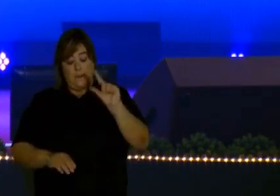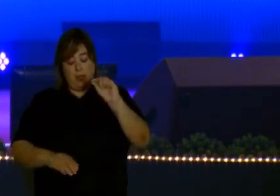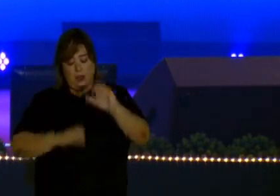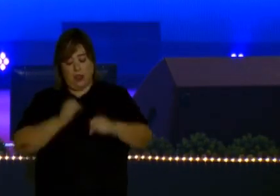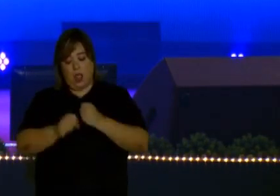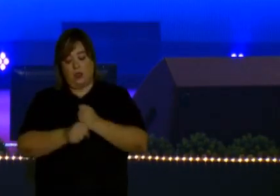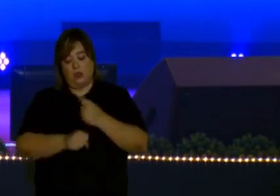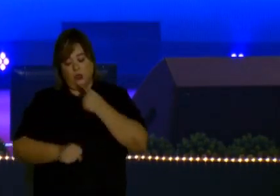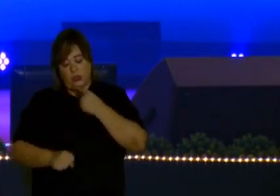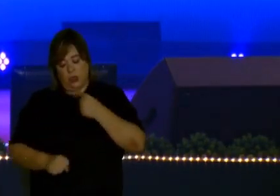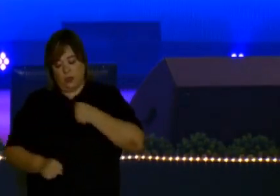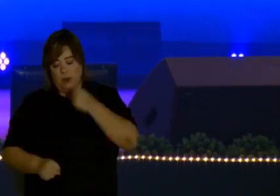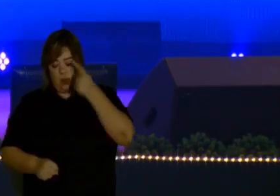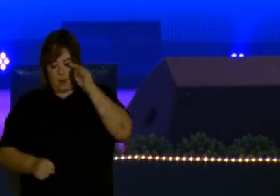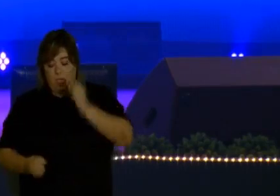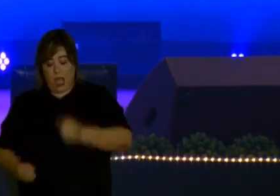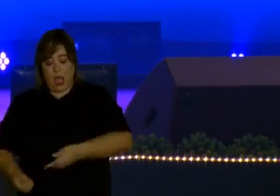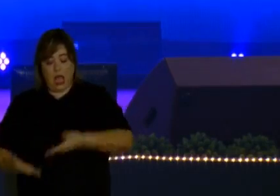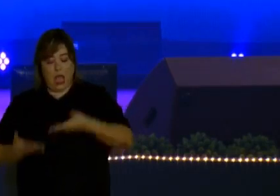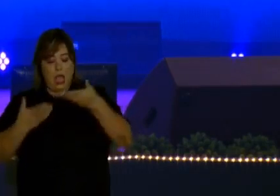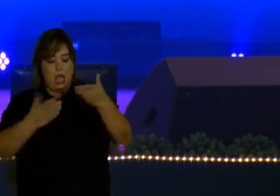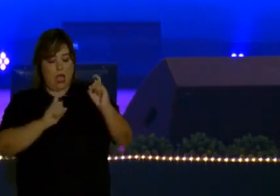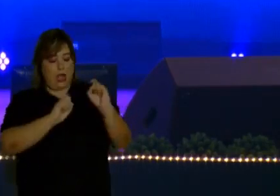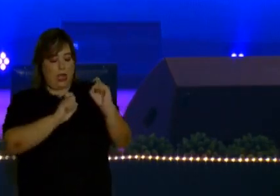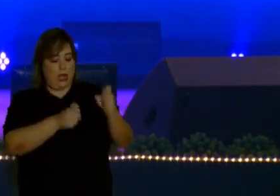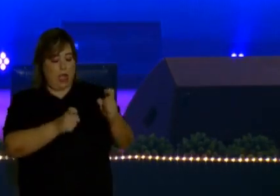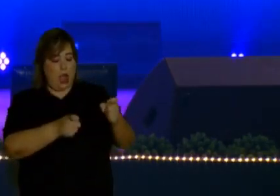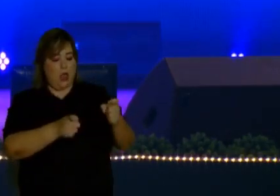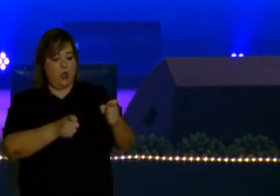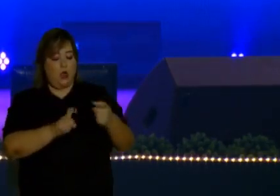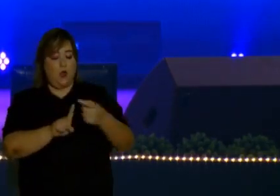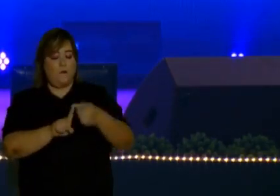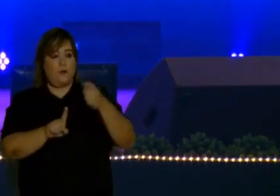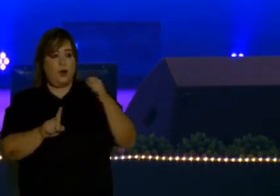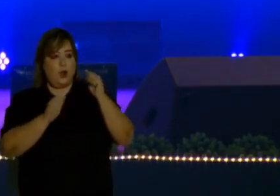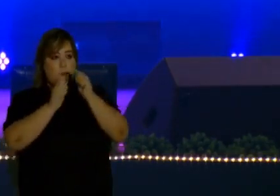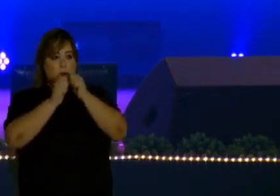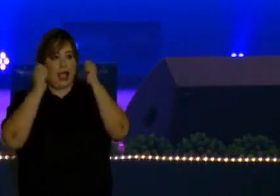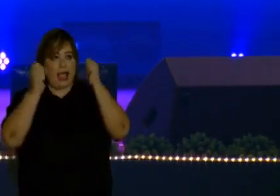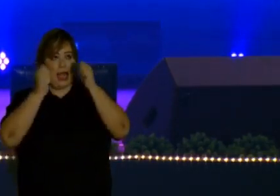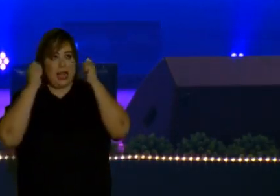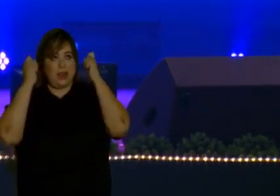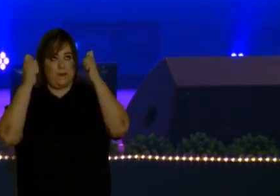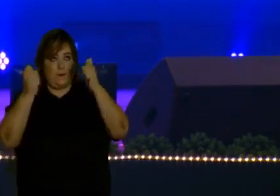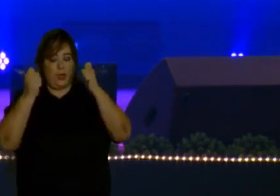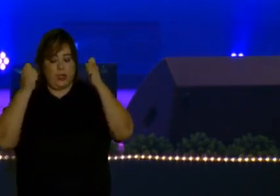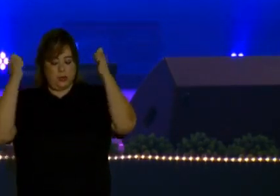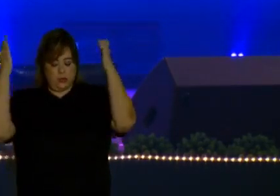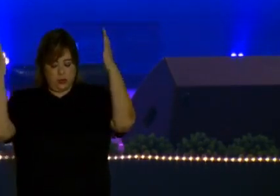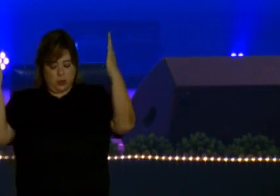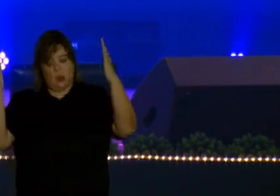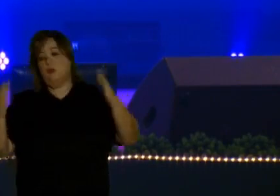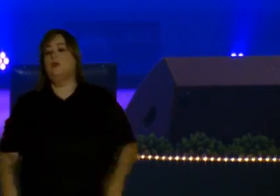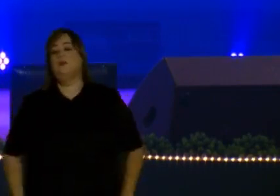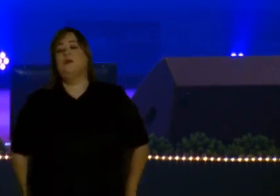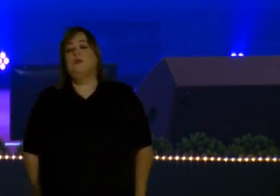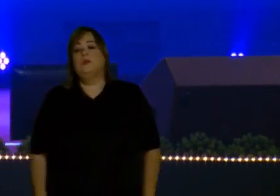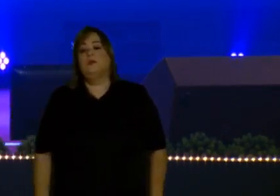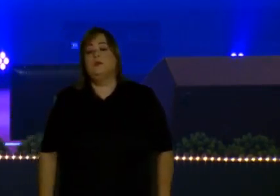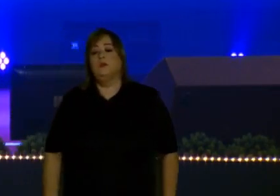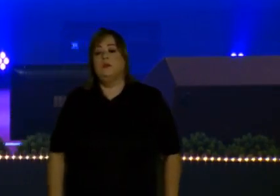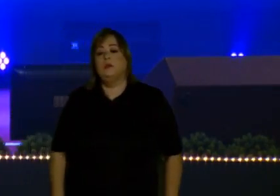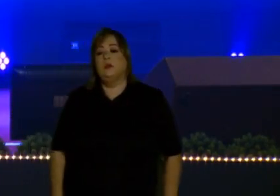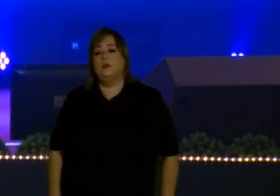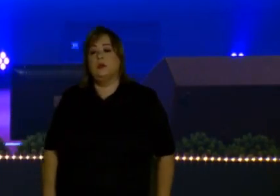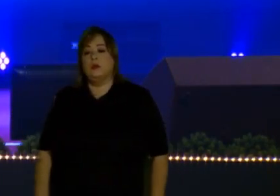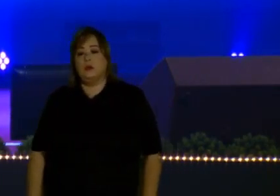aquel que no haya recibido su regalo de aniversario de haber cumplido en esta casa 20 años. Amén.